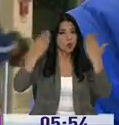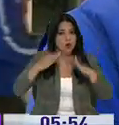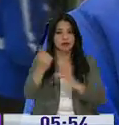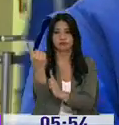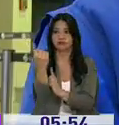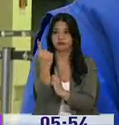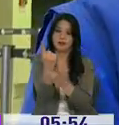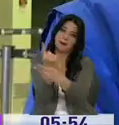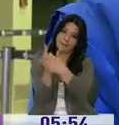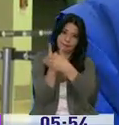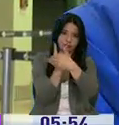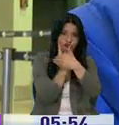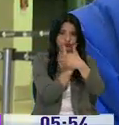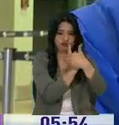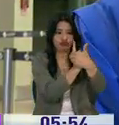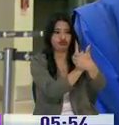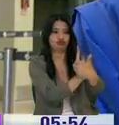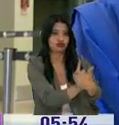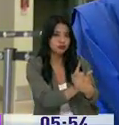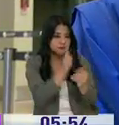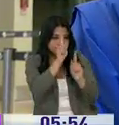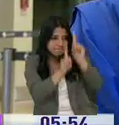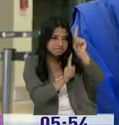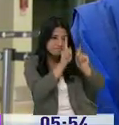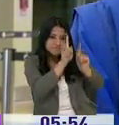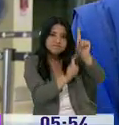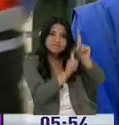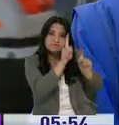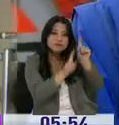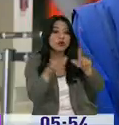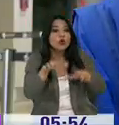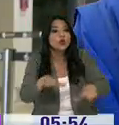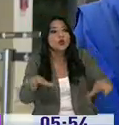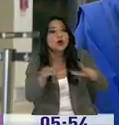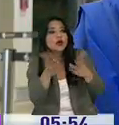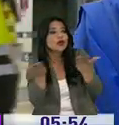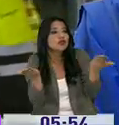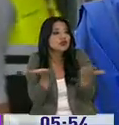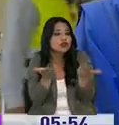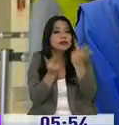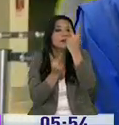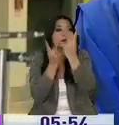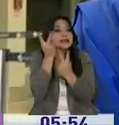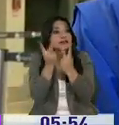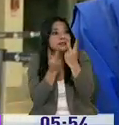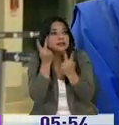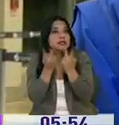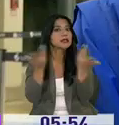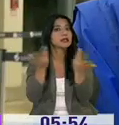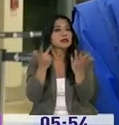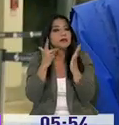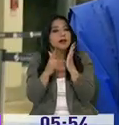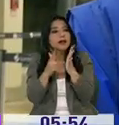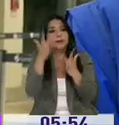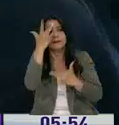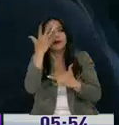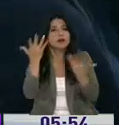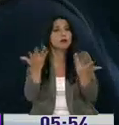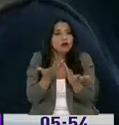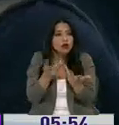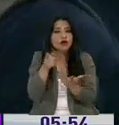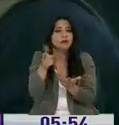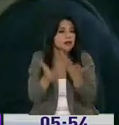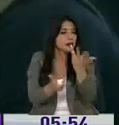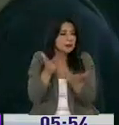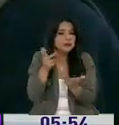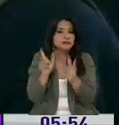¿sí? Y a indagar en los sitios que estuvo, en el sitio de origen o las escalas que presentó. Se hace un chequeo